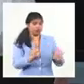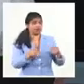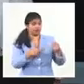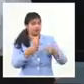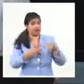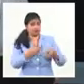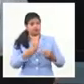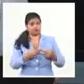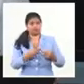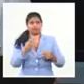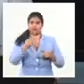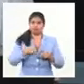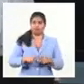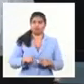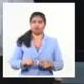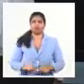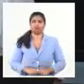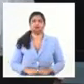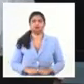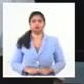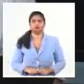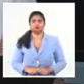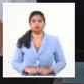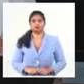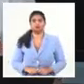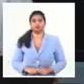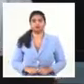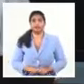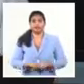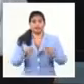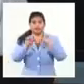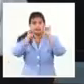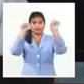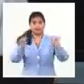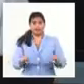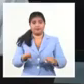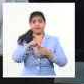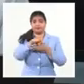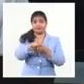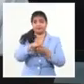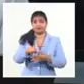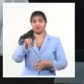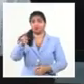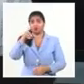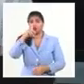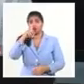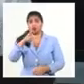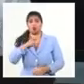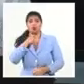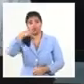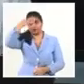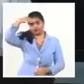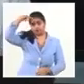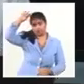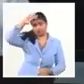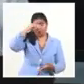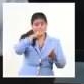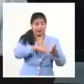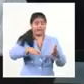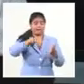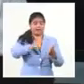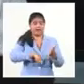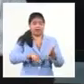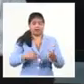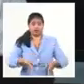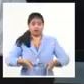si lo permite el comportamiento del Sistema Electroenergético Nacional en la medida que vayamos recuperando capacidad, aquí está previsto que la unidad